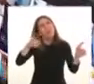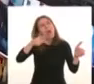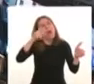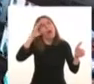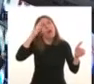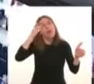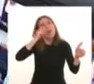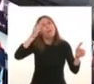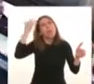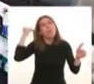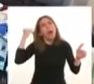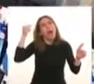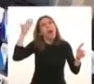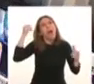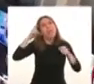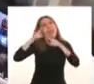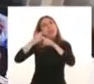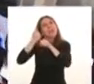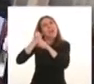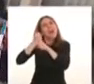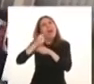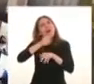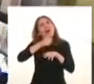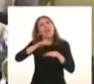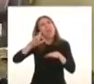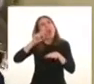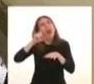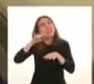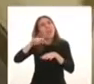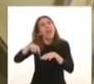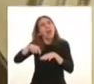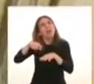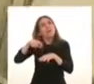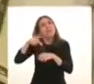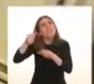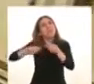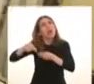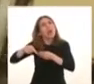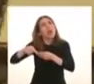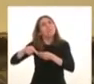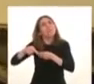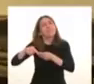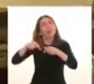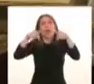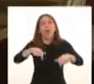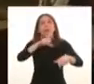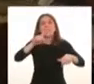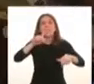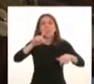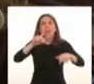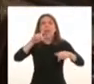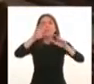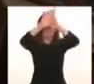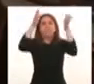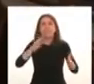el tesorero del correo en Río Gallegos, este era el lugar en el que Néstor tenía que estar. Y que cada uno que entre por esa